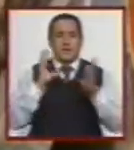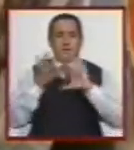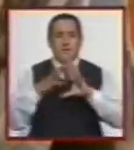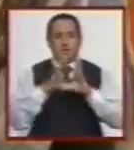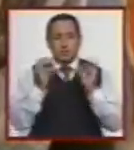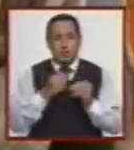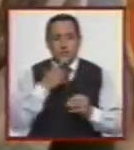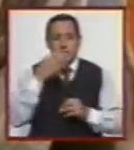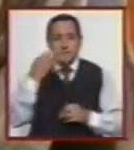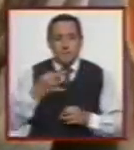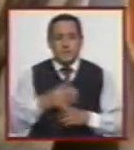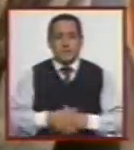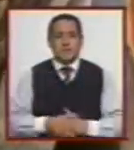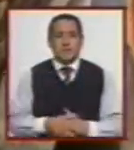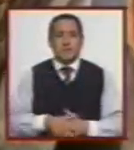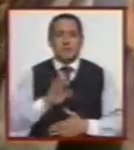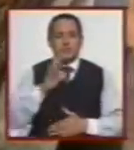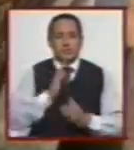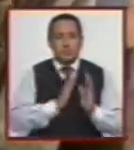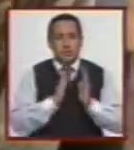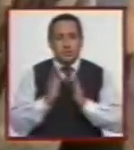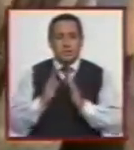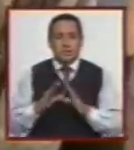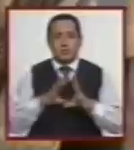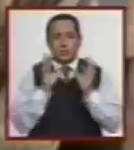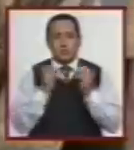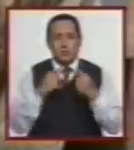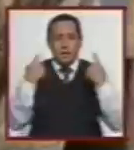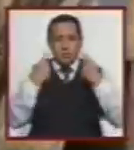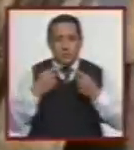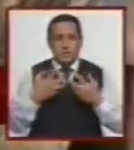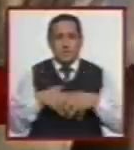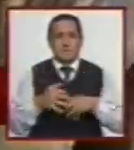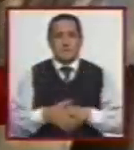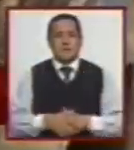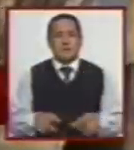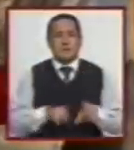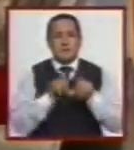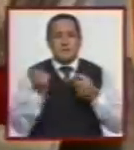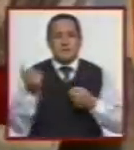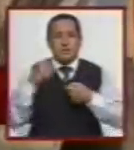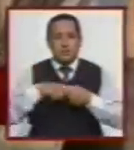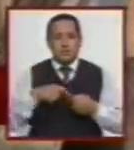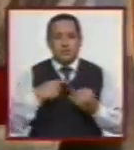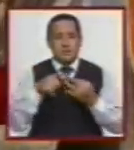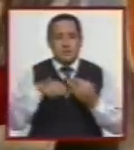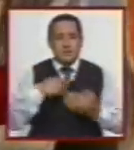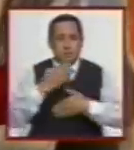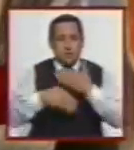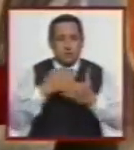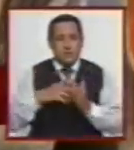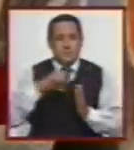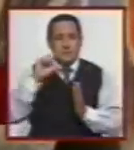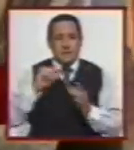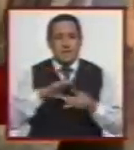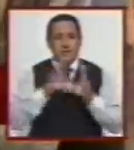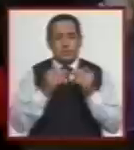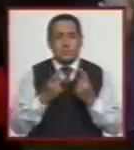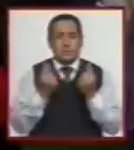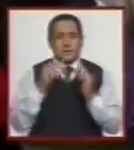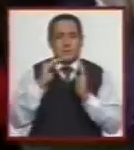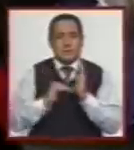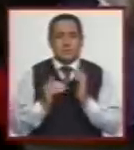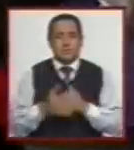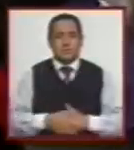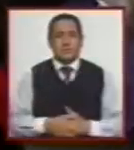transformando realmente el proceso productivo de la empresa, incluyendo a productores pequeños de bajos